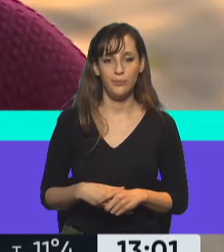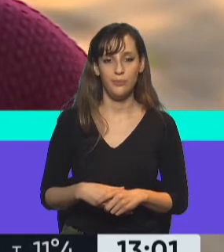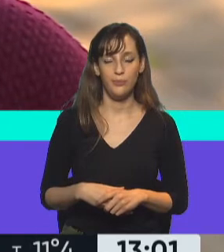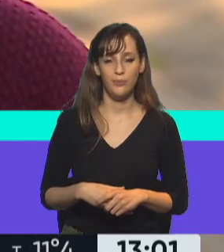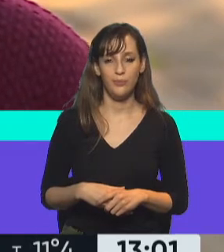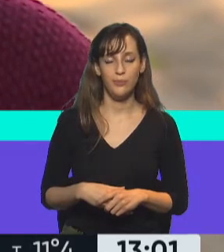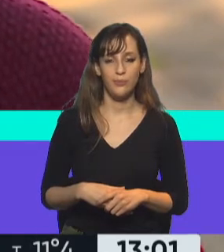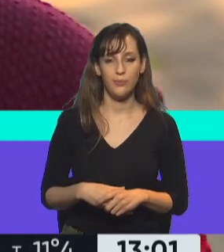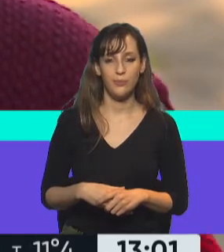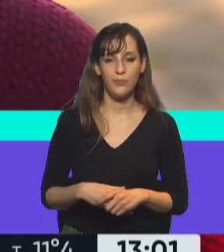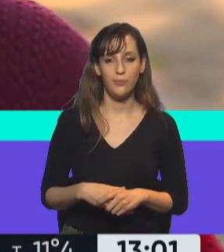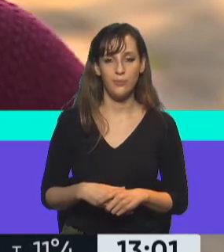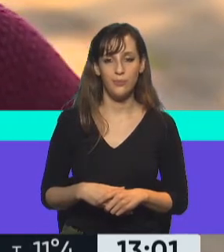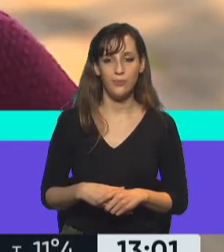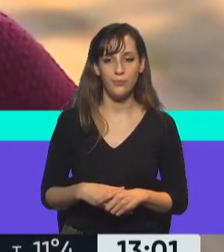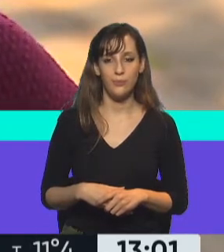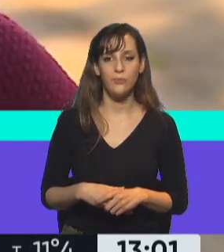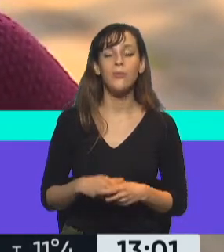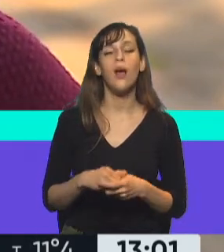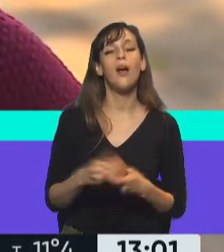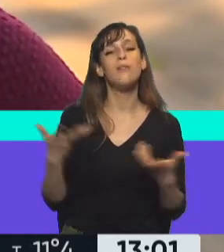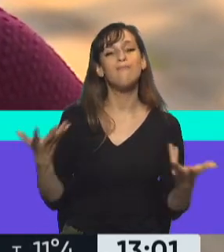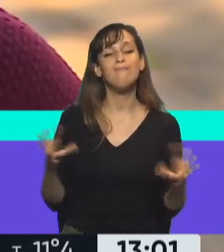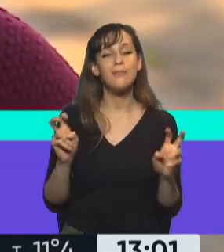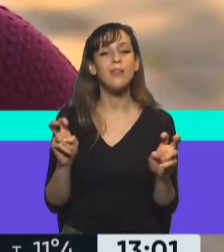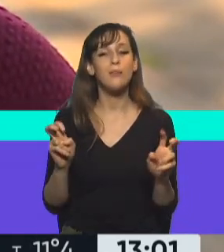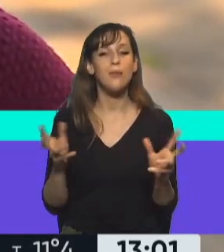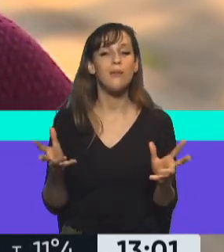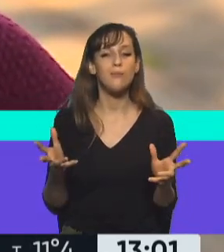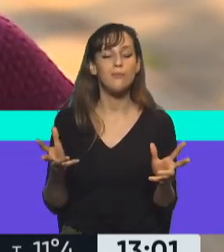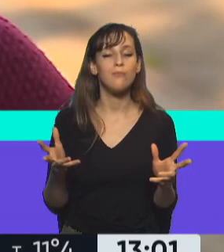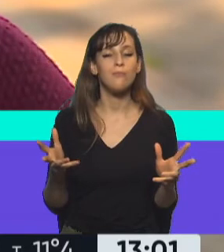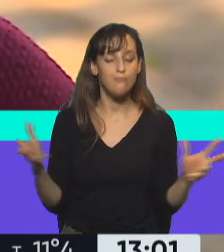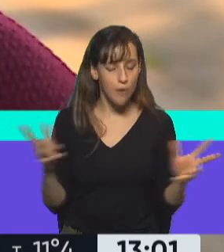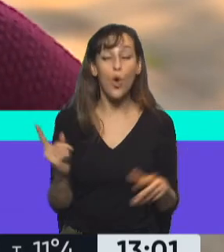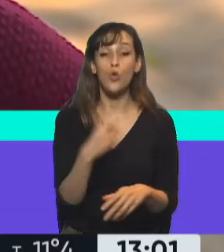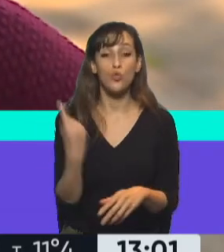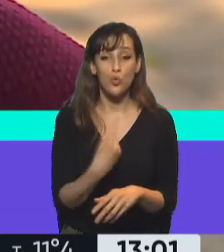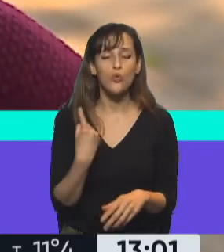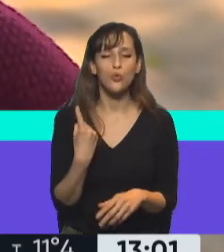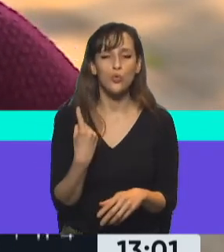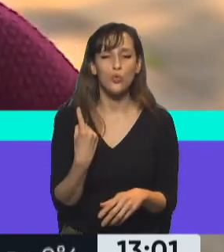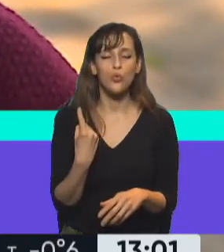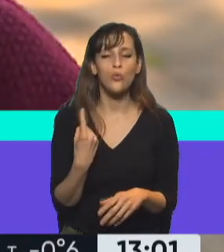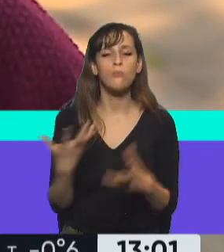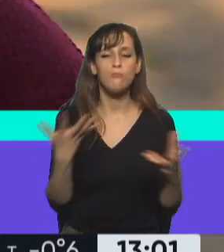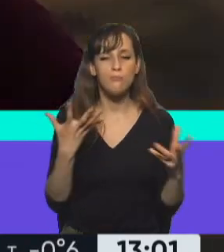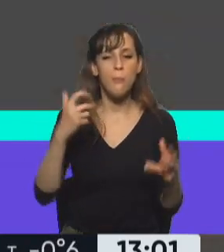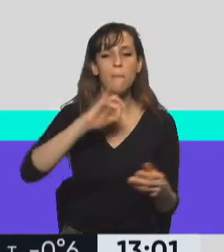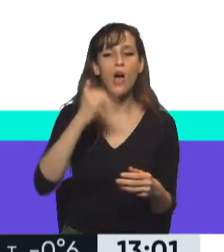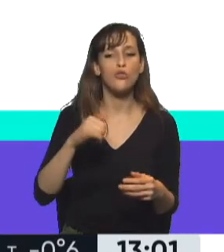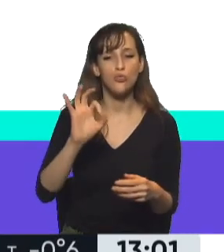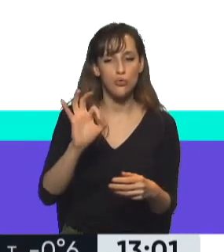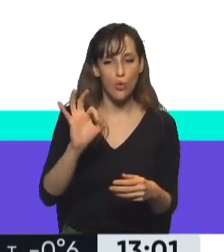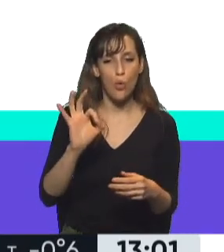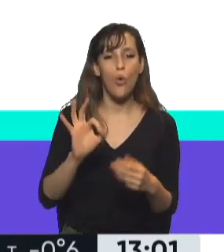en función de lo íntimo que se genera a partir de ahí. Nosotros empezamos a trabajar esto en marzo, apenas